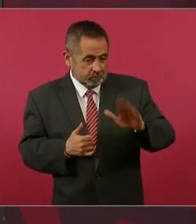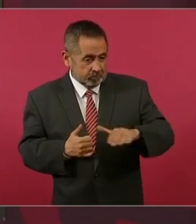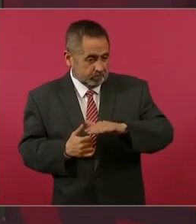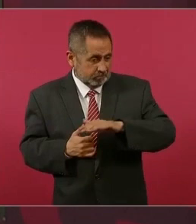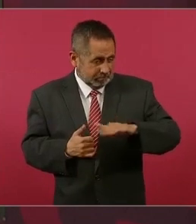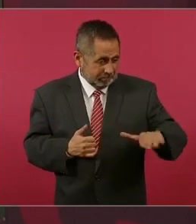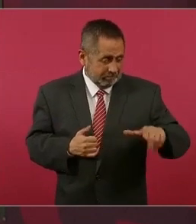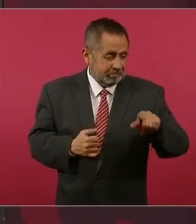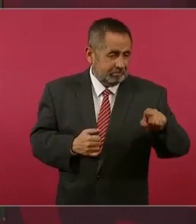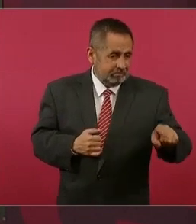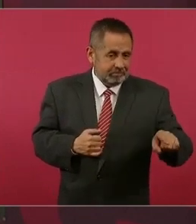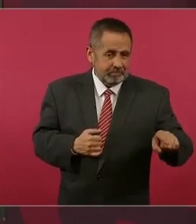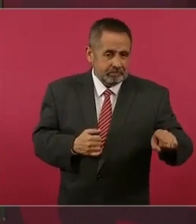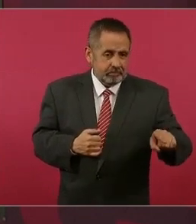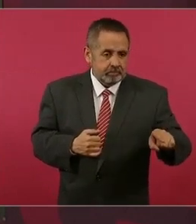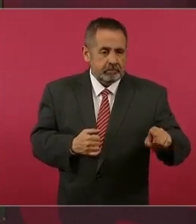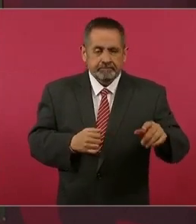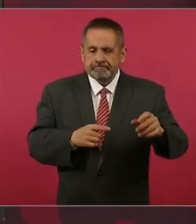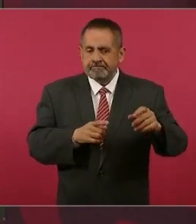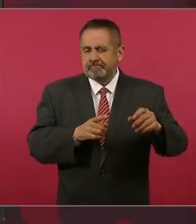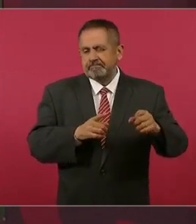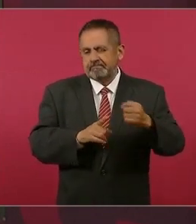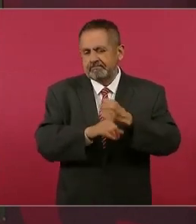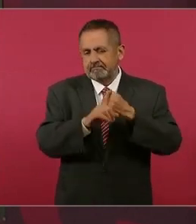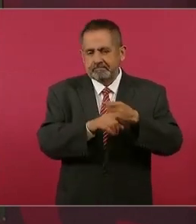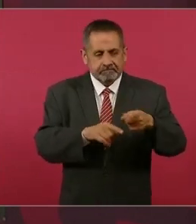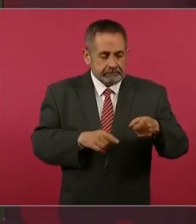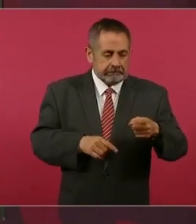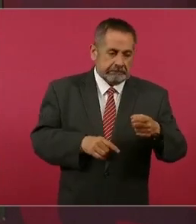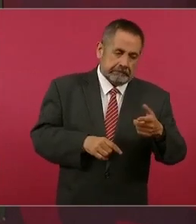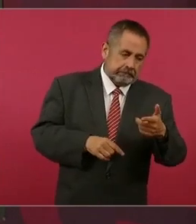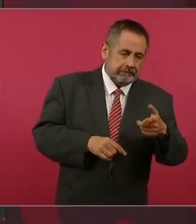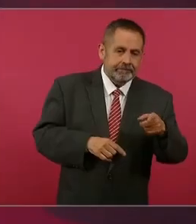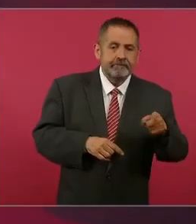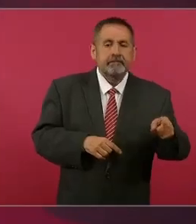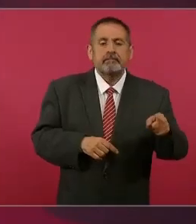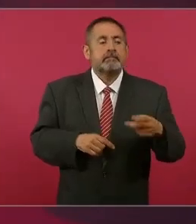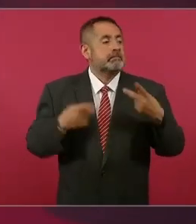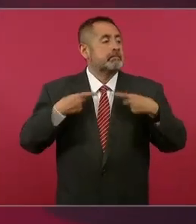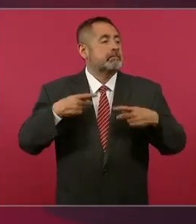de este problema real,